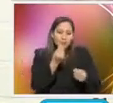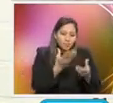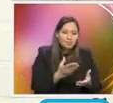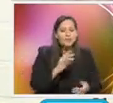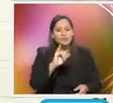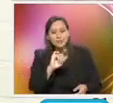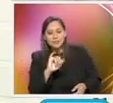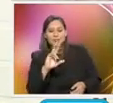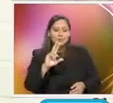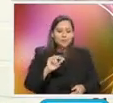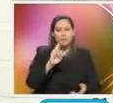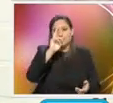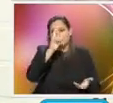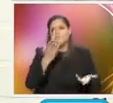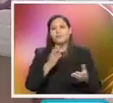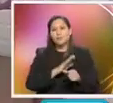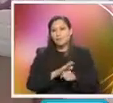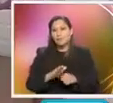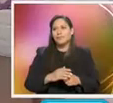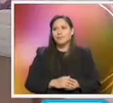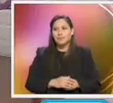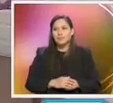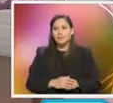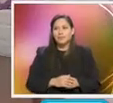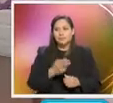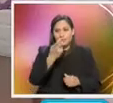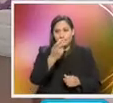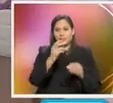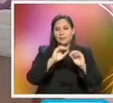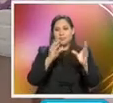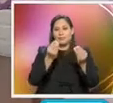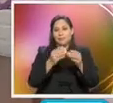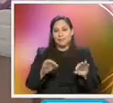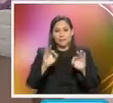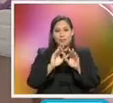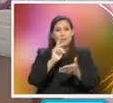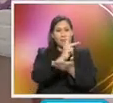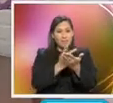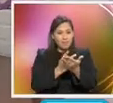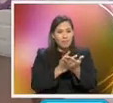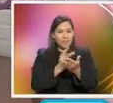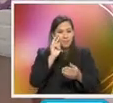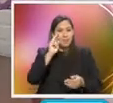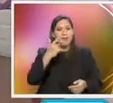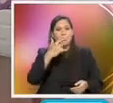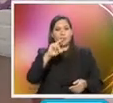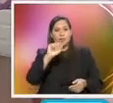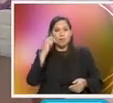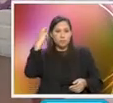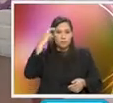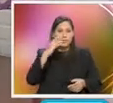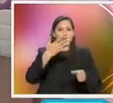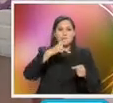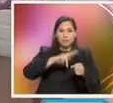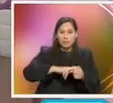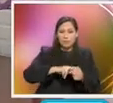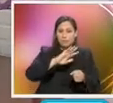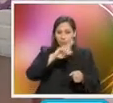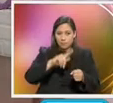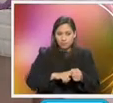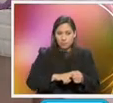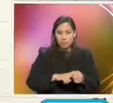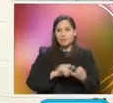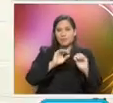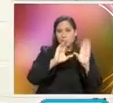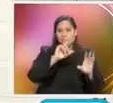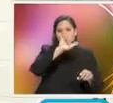que sí o que no. Obviamente, y esto es importante, habrán visto ya ustedes el programa de Gustavo Reyes, Clínica de Animales, que por cierto, pasa lunes